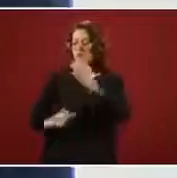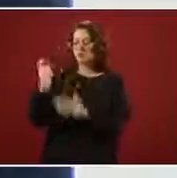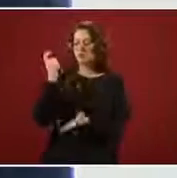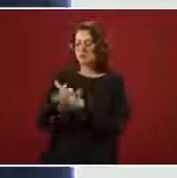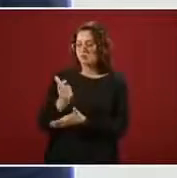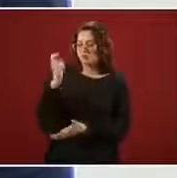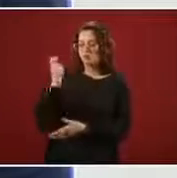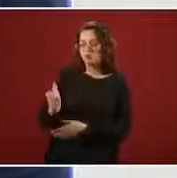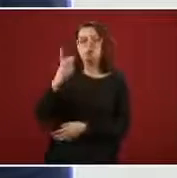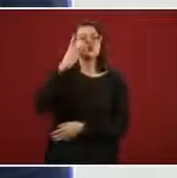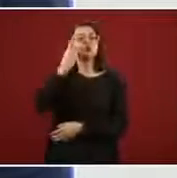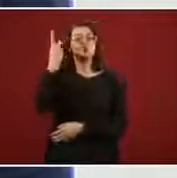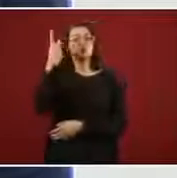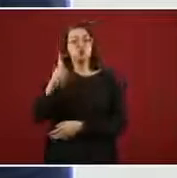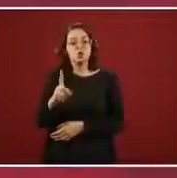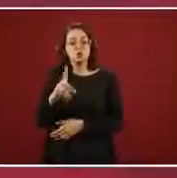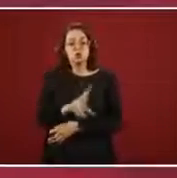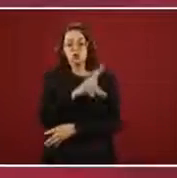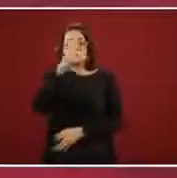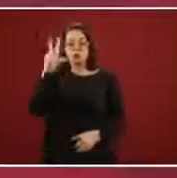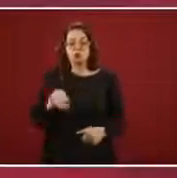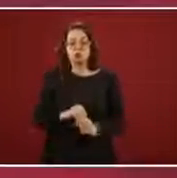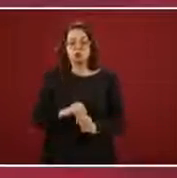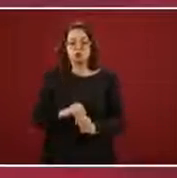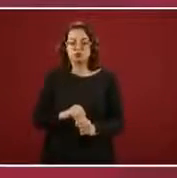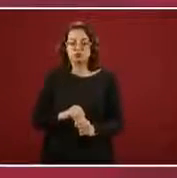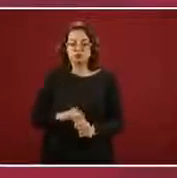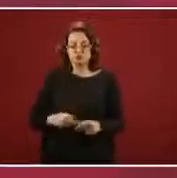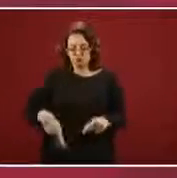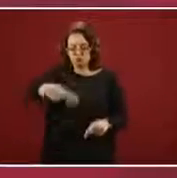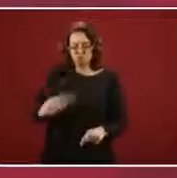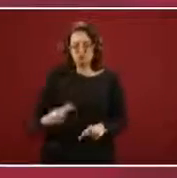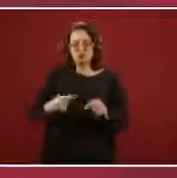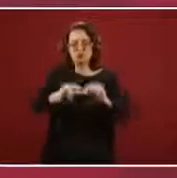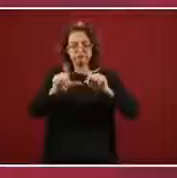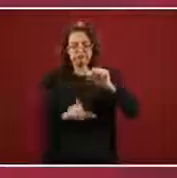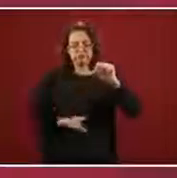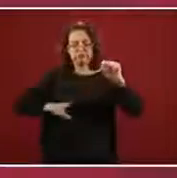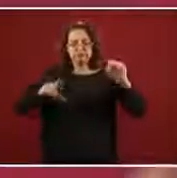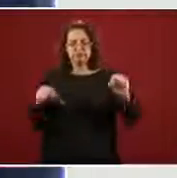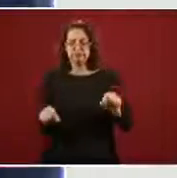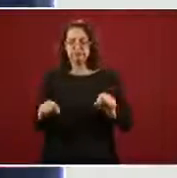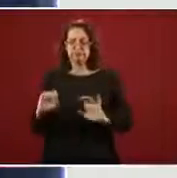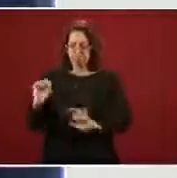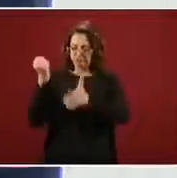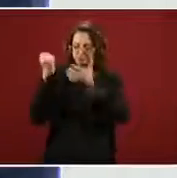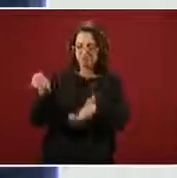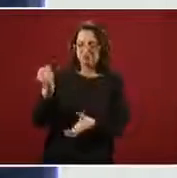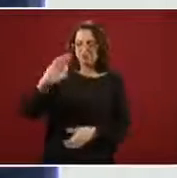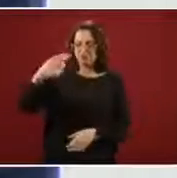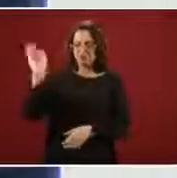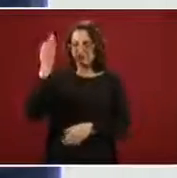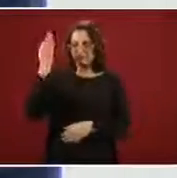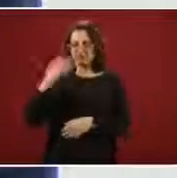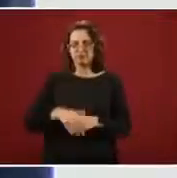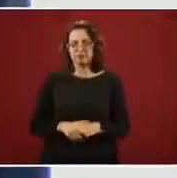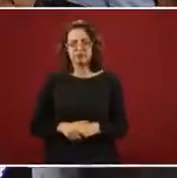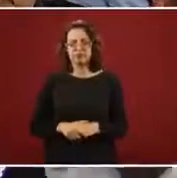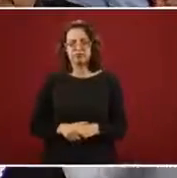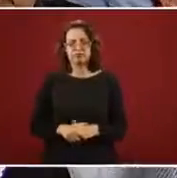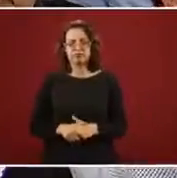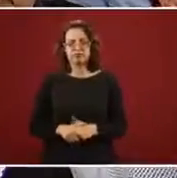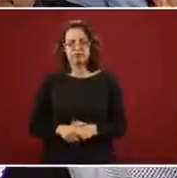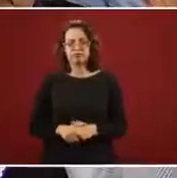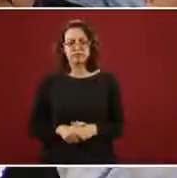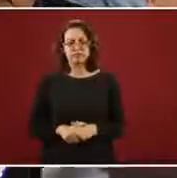la propiedad del tren es de la nación y se va a financiar con presupuesto público. Secundando un poco lo